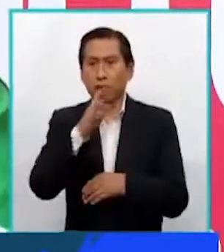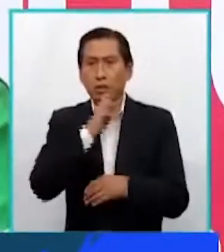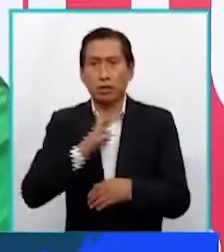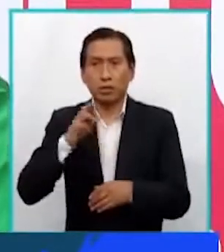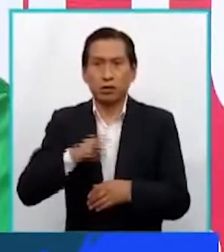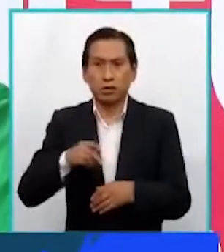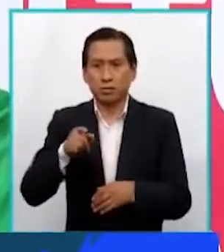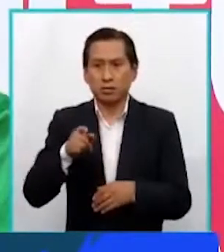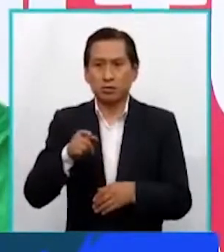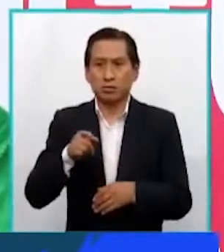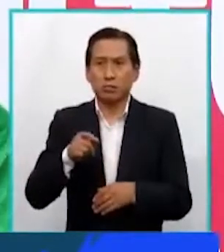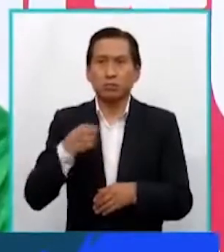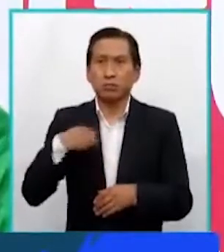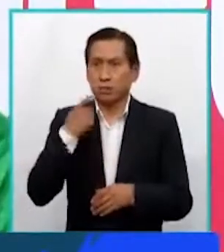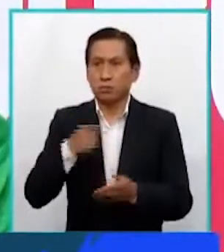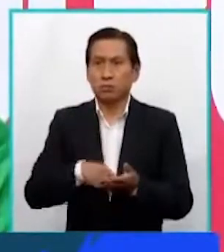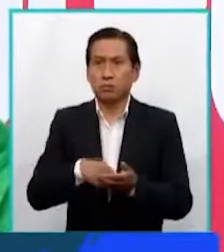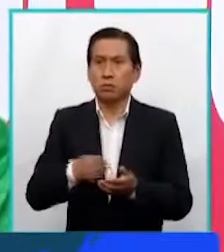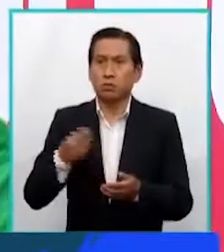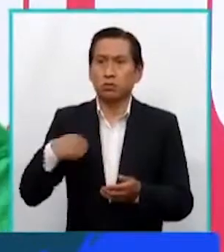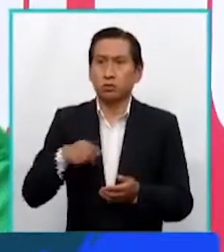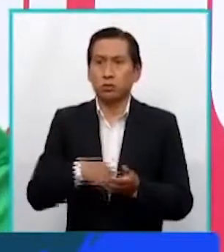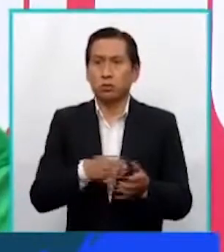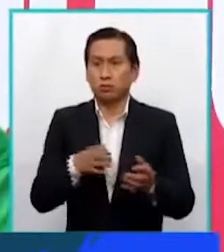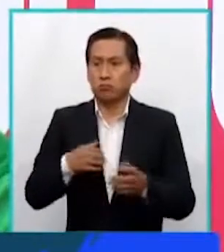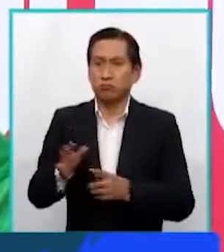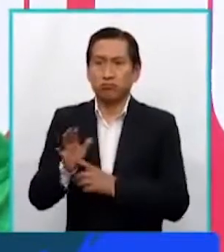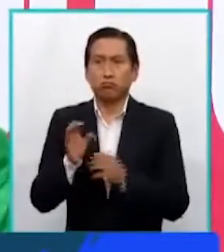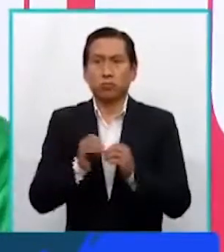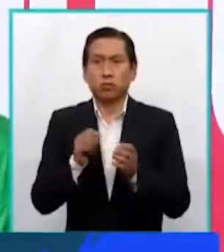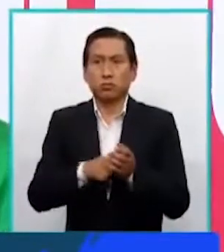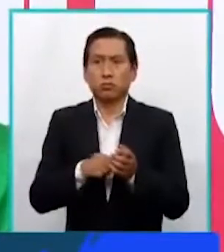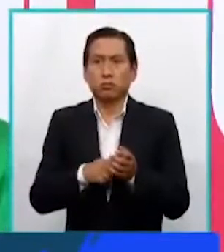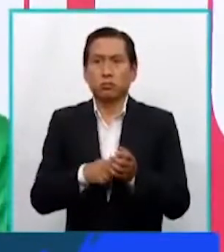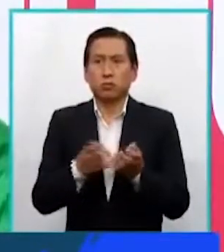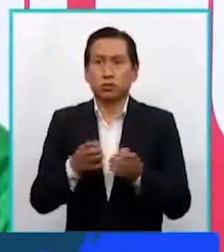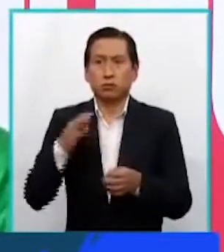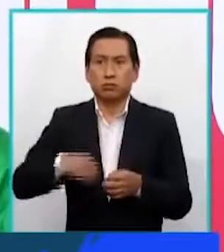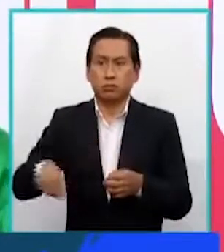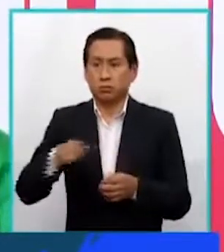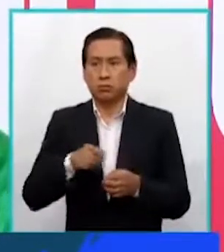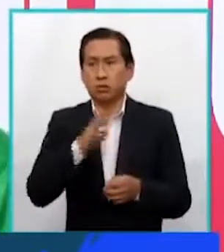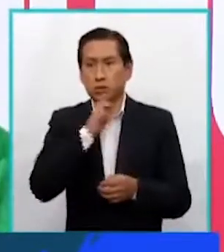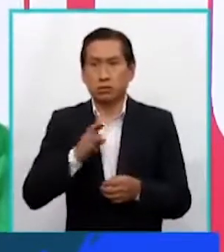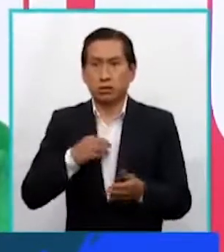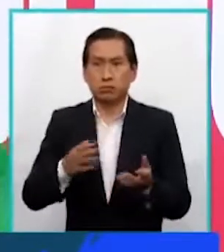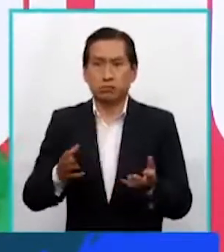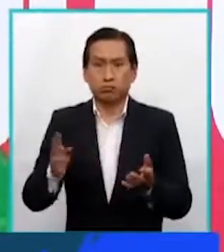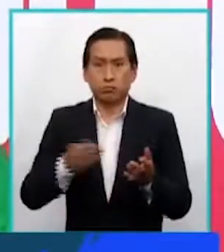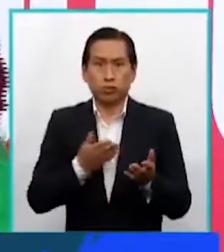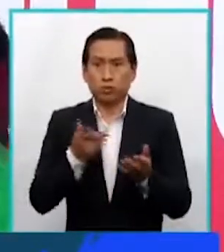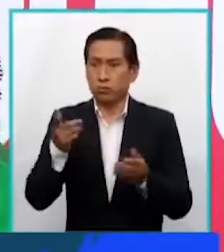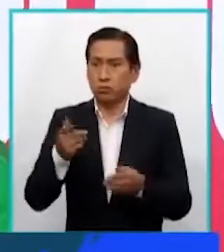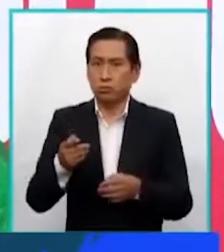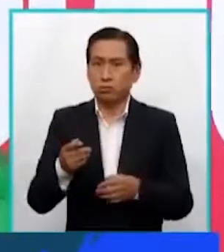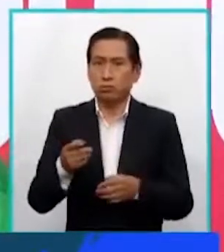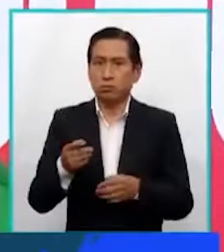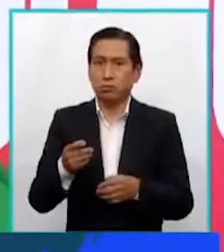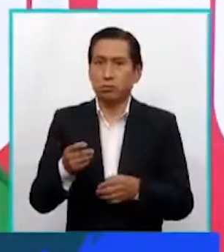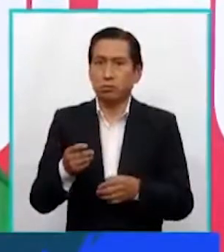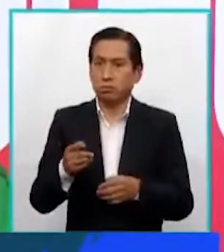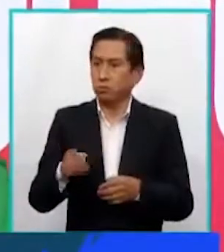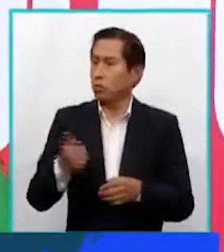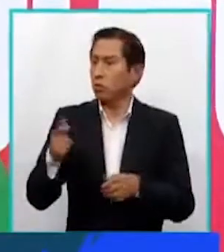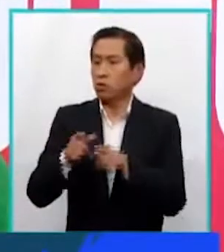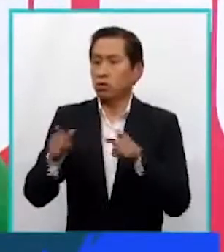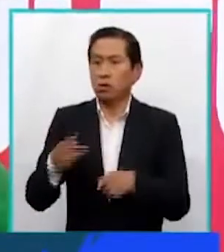acuerdas? En Sopocachi, y decimos, mire, hacemos esto, estamos promocionando justo un evento y nos sirve tocar en el restaurante, ¿sí? El Cris justamente ya tenía que estar en